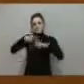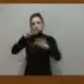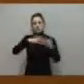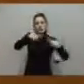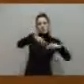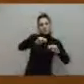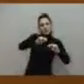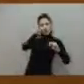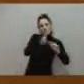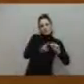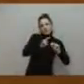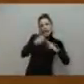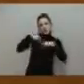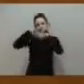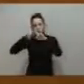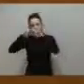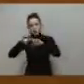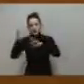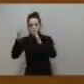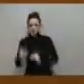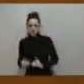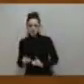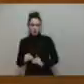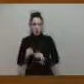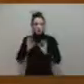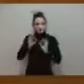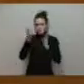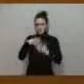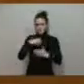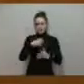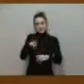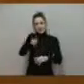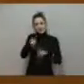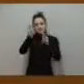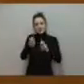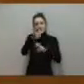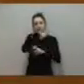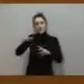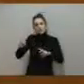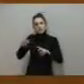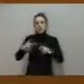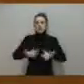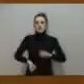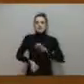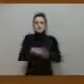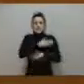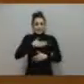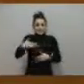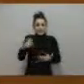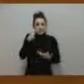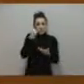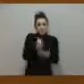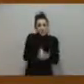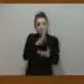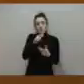diseñaron. El sentimiento de abandono en las emprendedoras y los emprendedores que se volcaron en ser conejillos de Indias y a los que normalmente